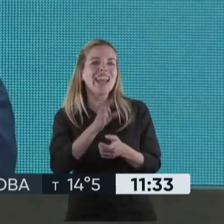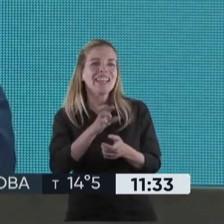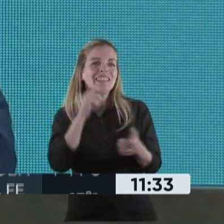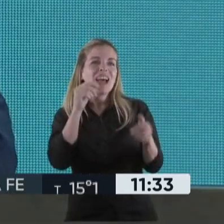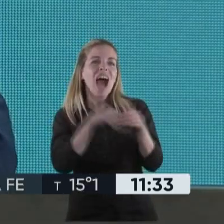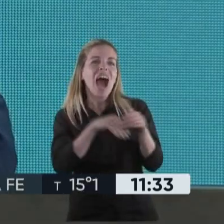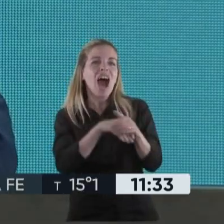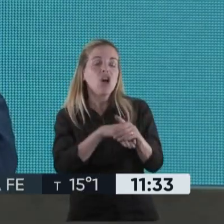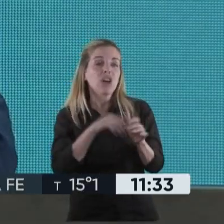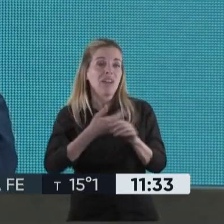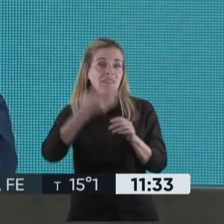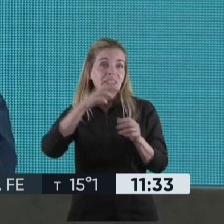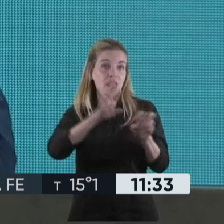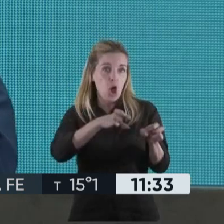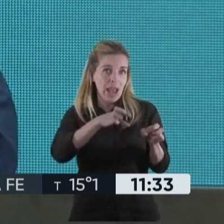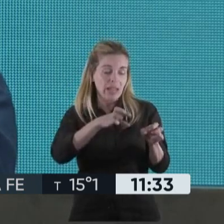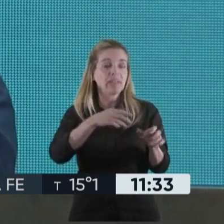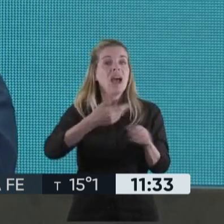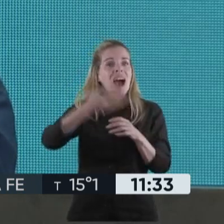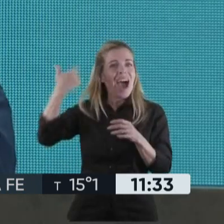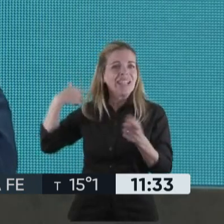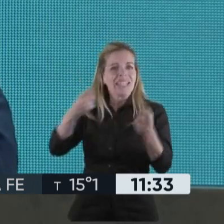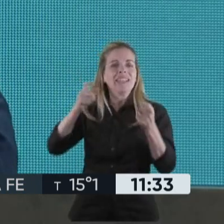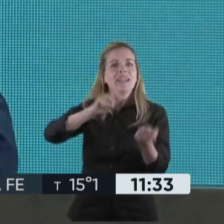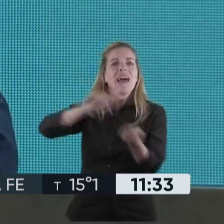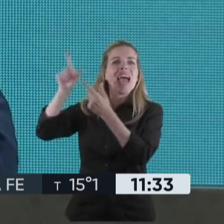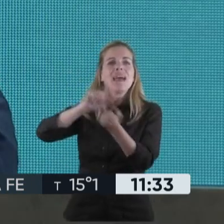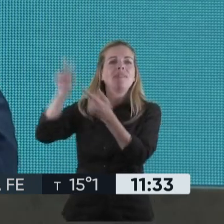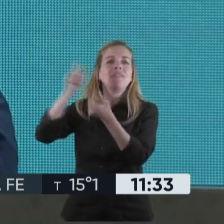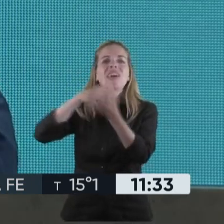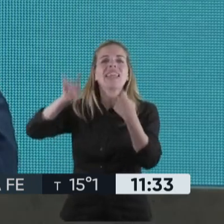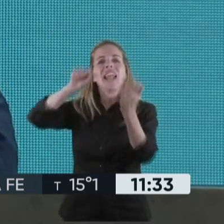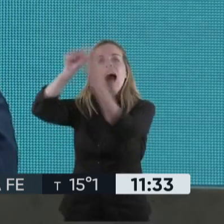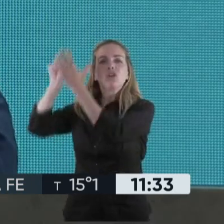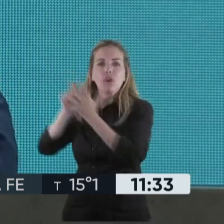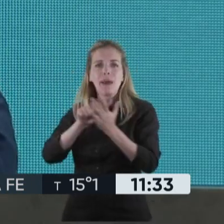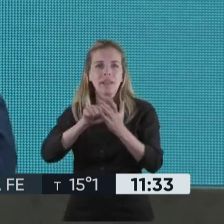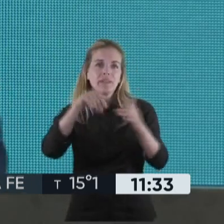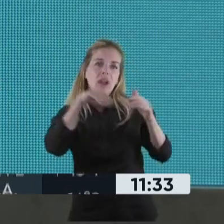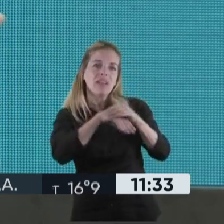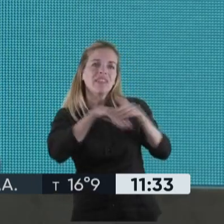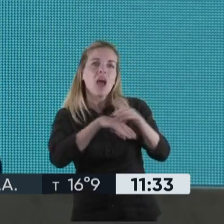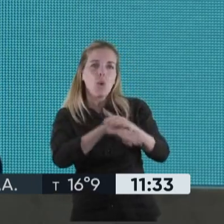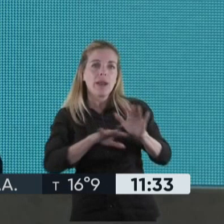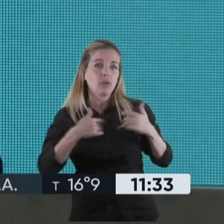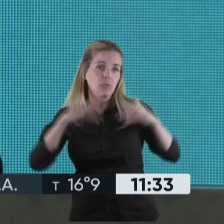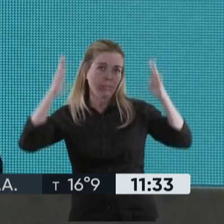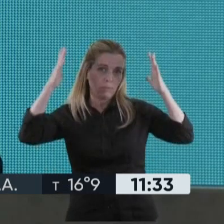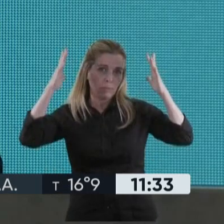antes tenía que importar y que ahora no necesita importar por esa mayor producción que hemos logrado. Y lo celebro.